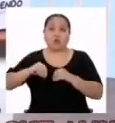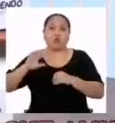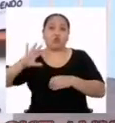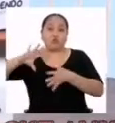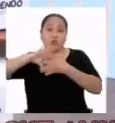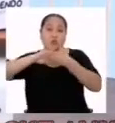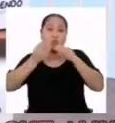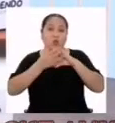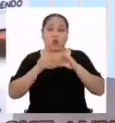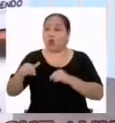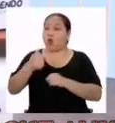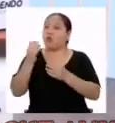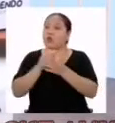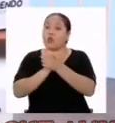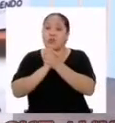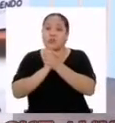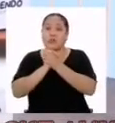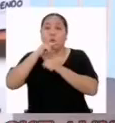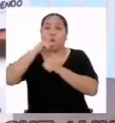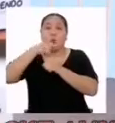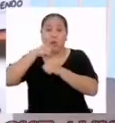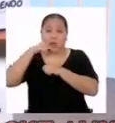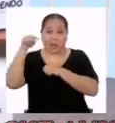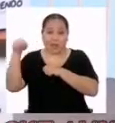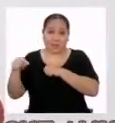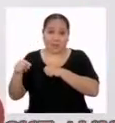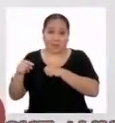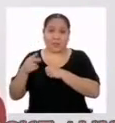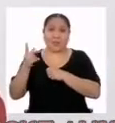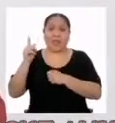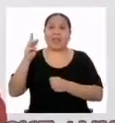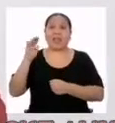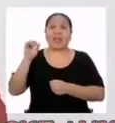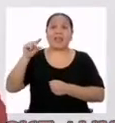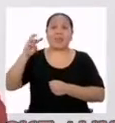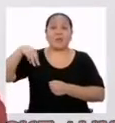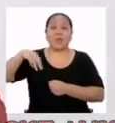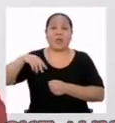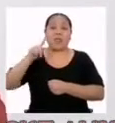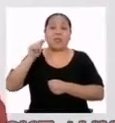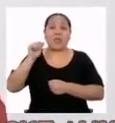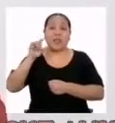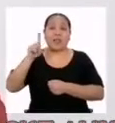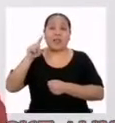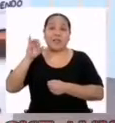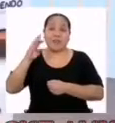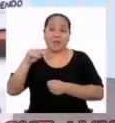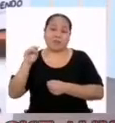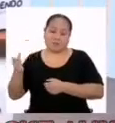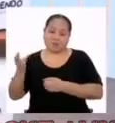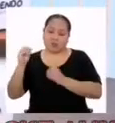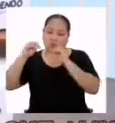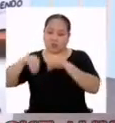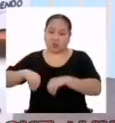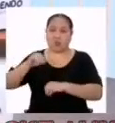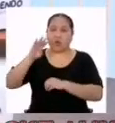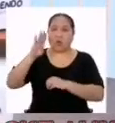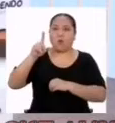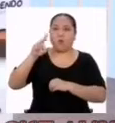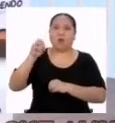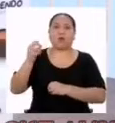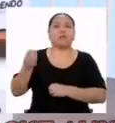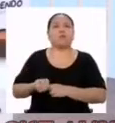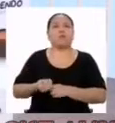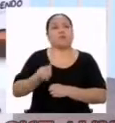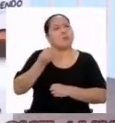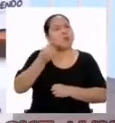y la de otras mujeres bajo el régimen talibán en su blog. ¿Y cómo llegaste a esa conclusión? Porque ella quería